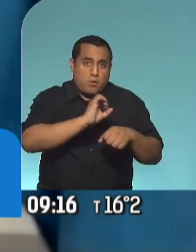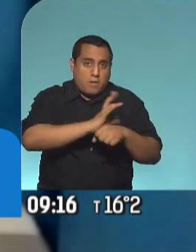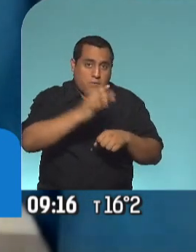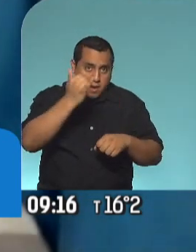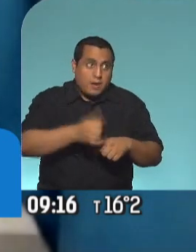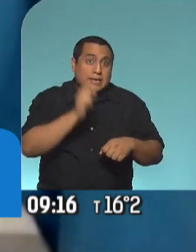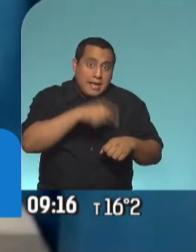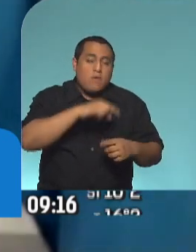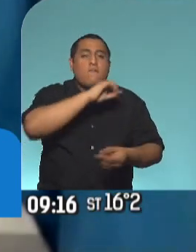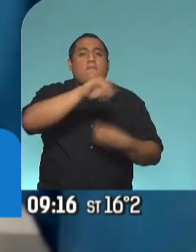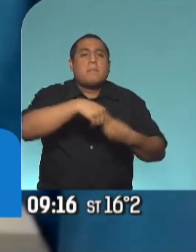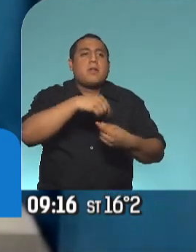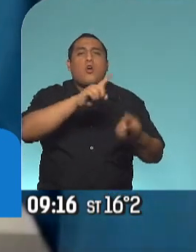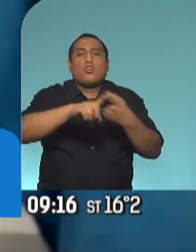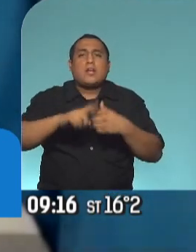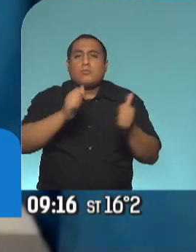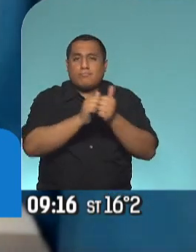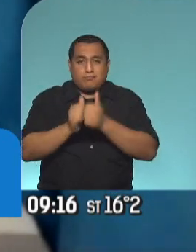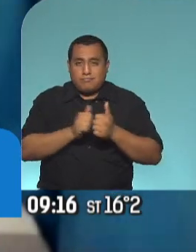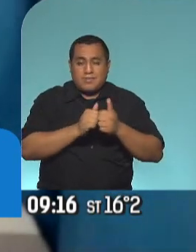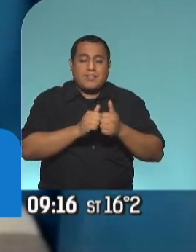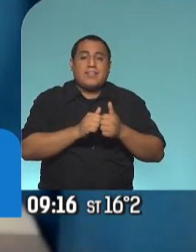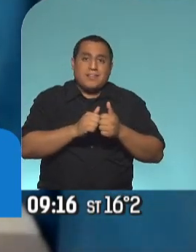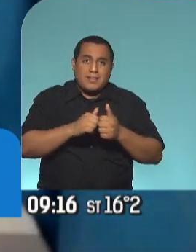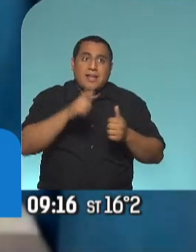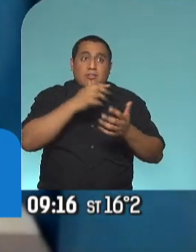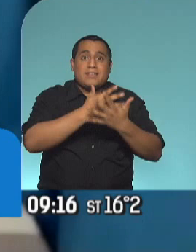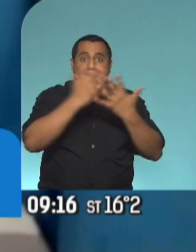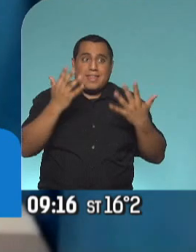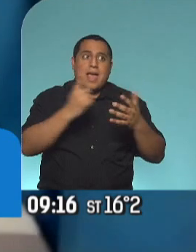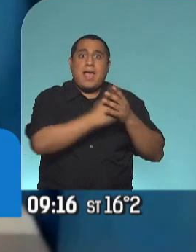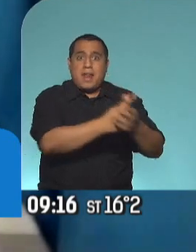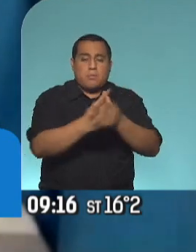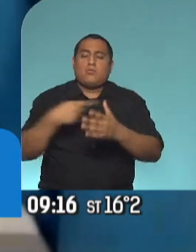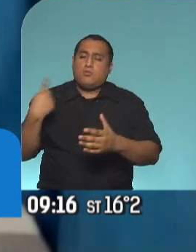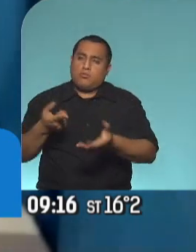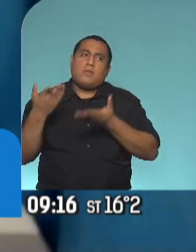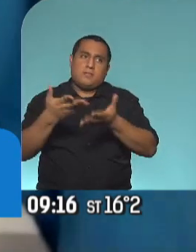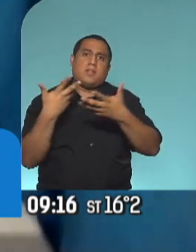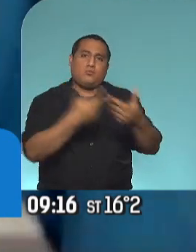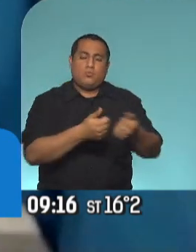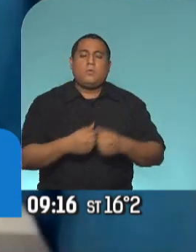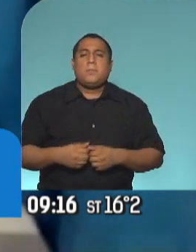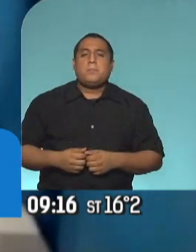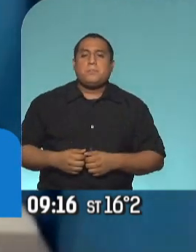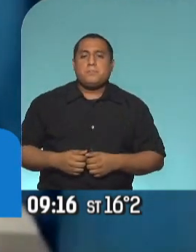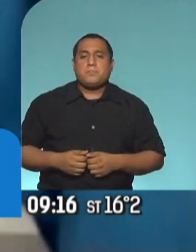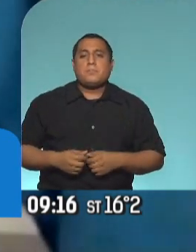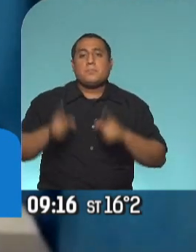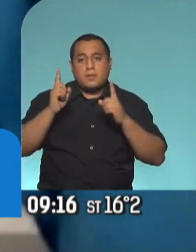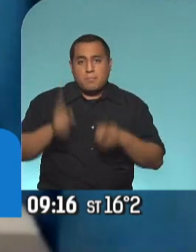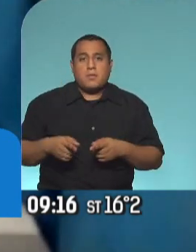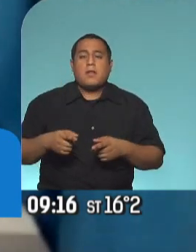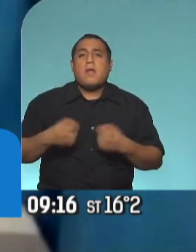sus familias, sus contactos estrechos durante los 14 días que dura el aislamiento o la cuarentena. También